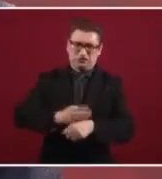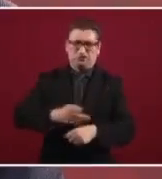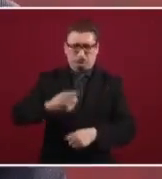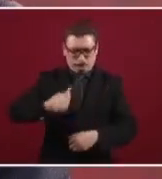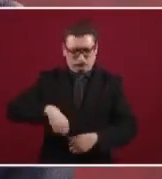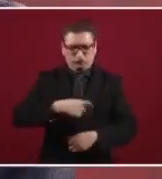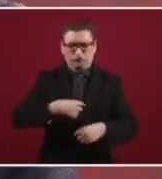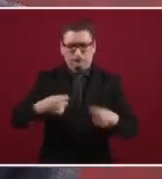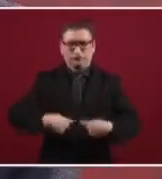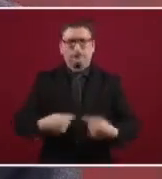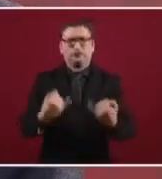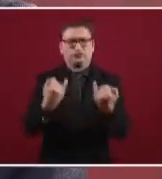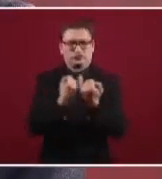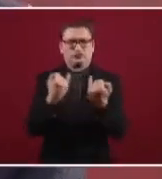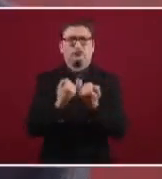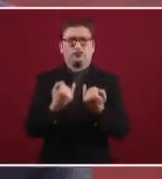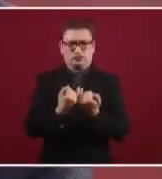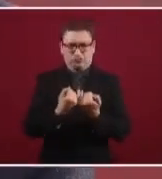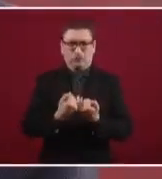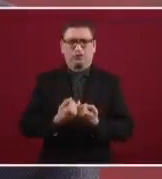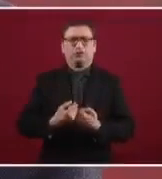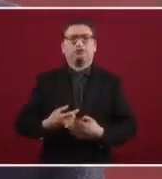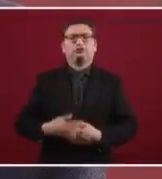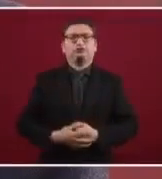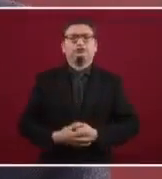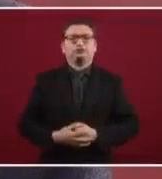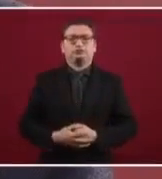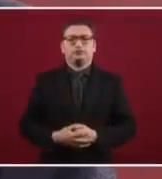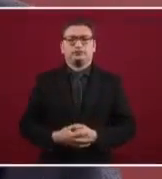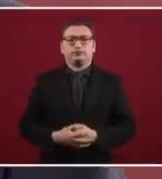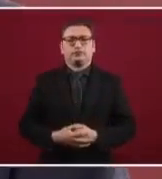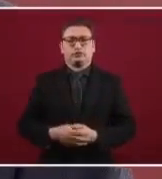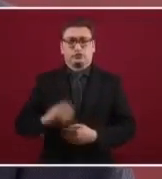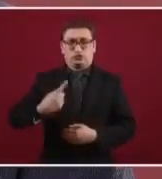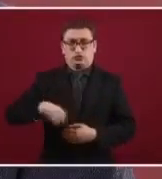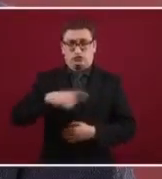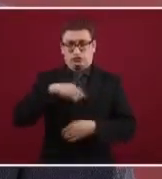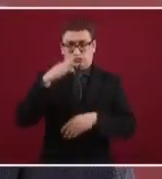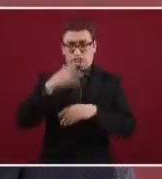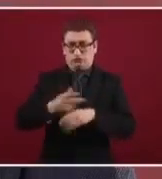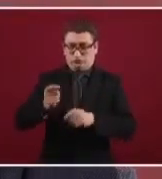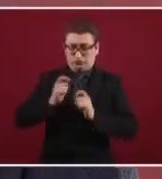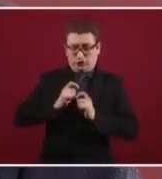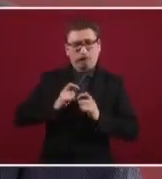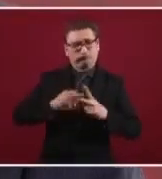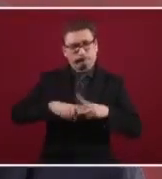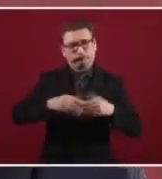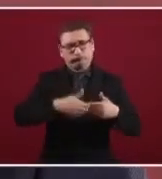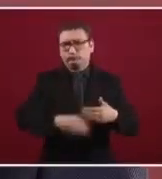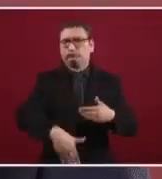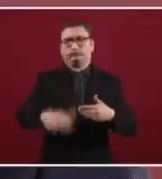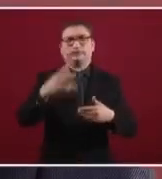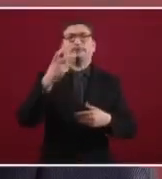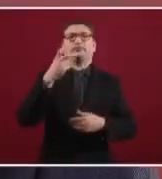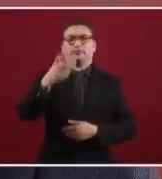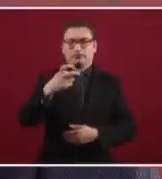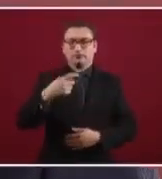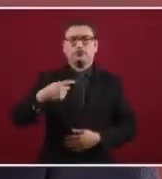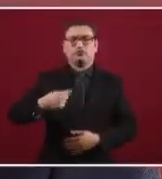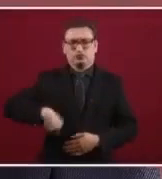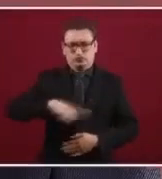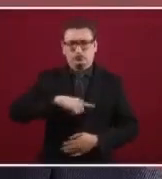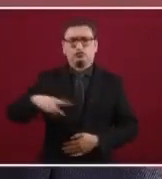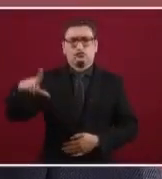nosotros, para los que estábamos llegando. Y esa es la política